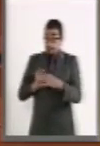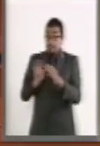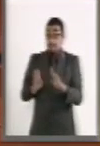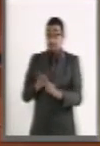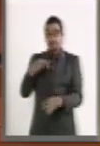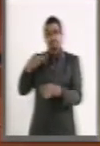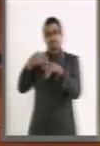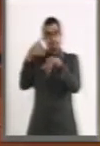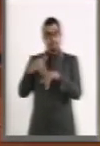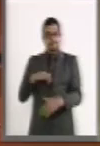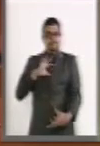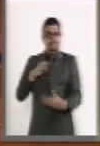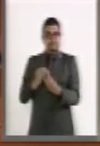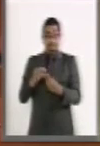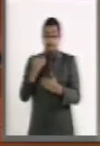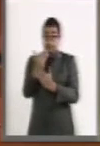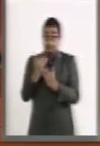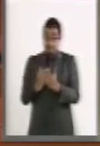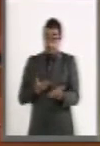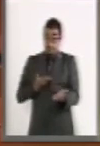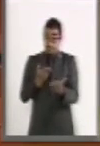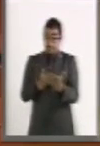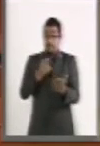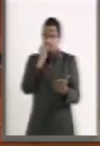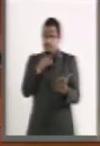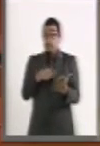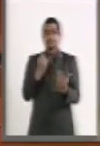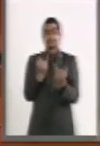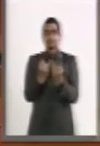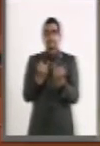Esta iniciativa también está sustentada en el contenido